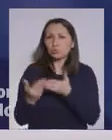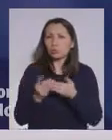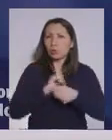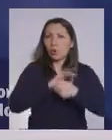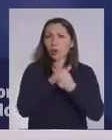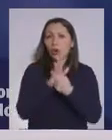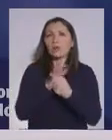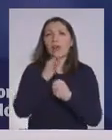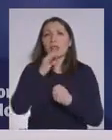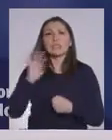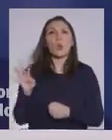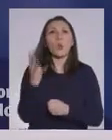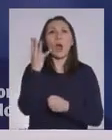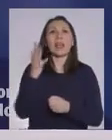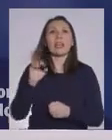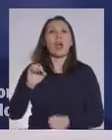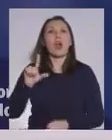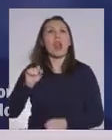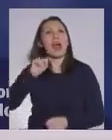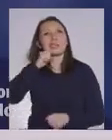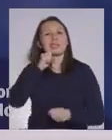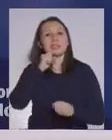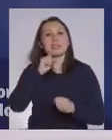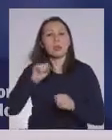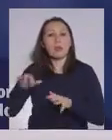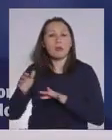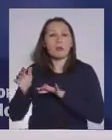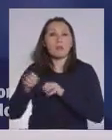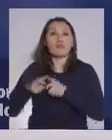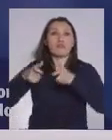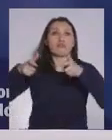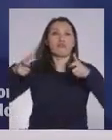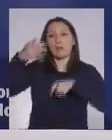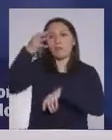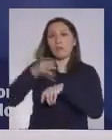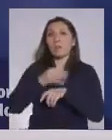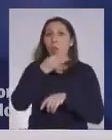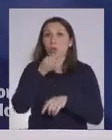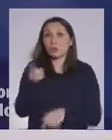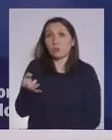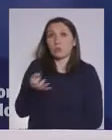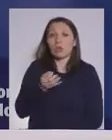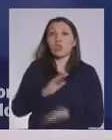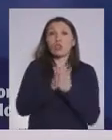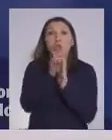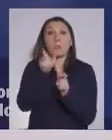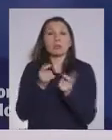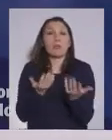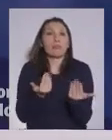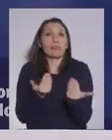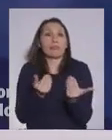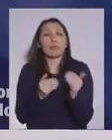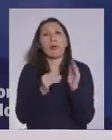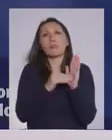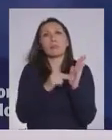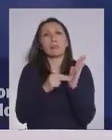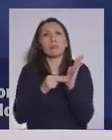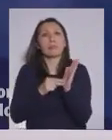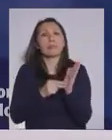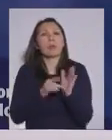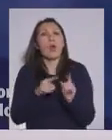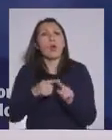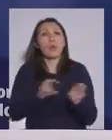hablado de esta cuarta ola que no se refiere al virus sino que es la cuarta ola como dice muy bien usted de toda la gente que está en lista de espera que está